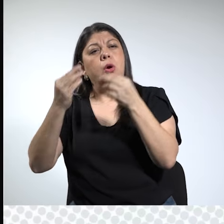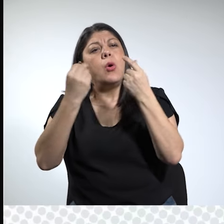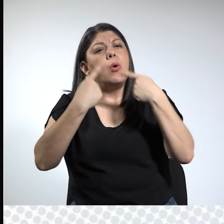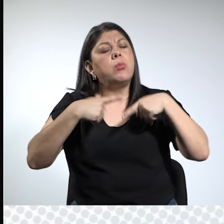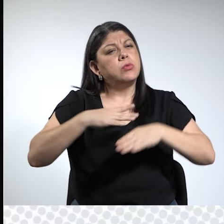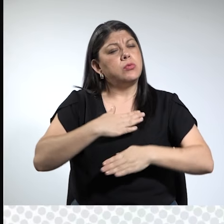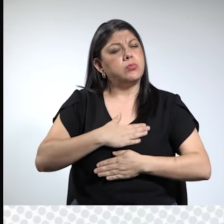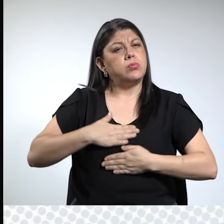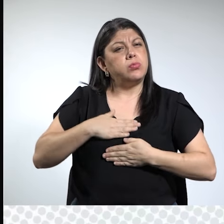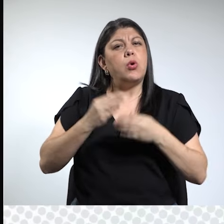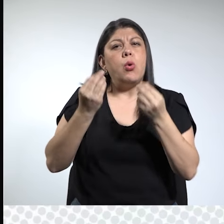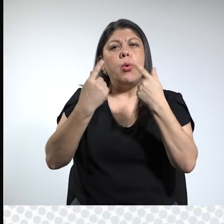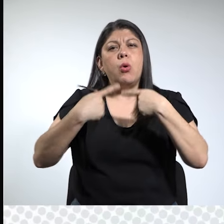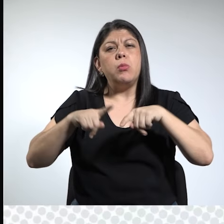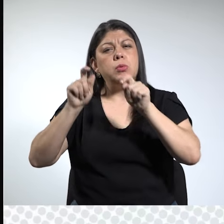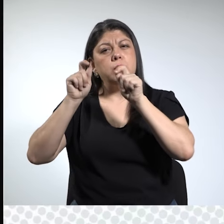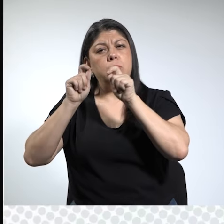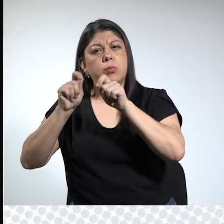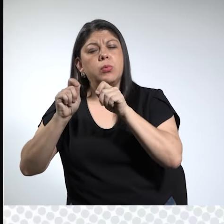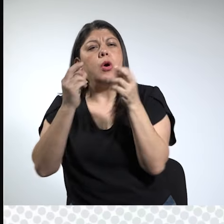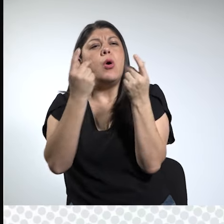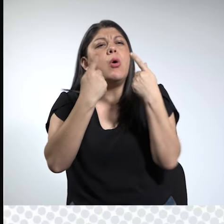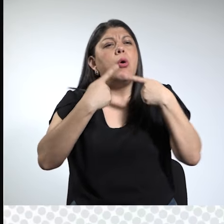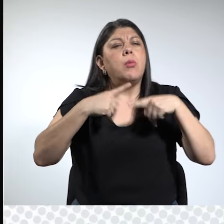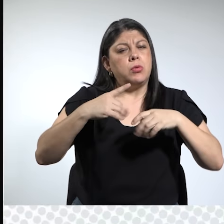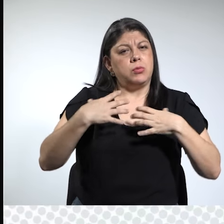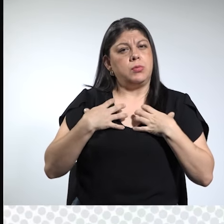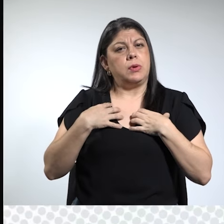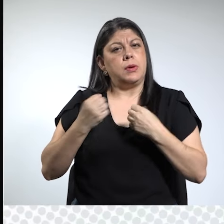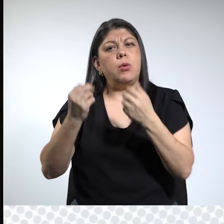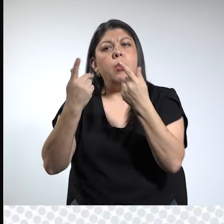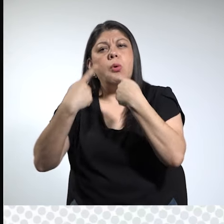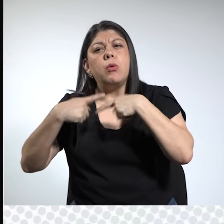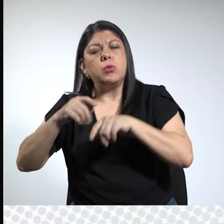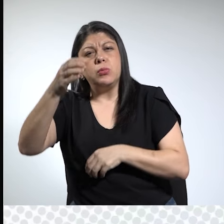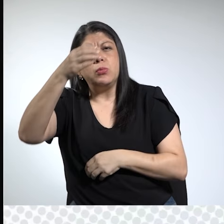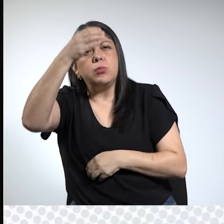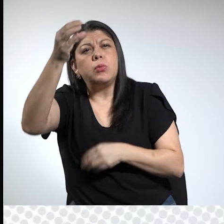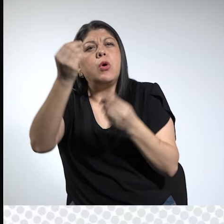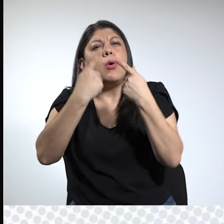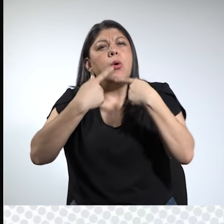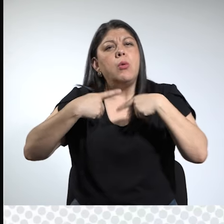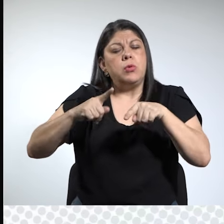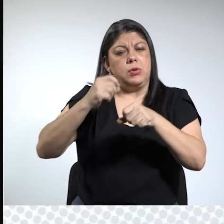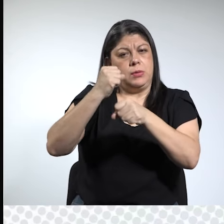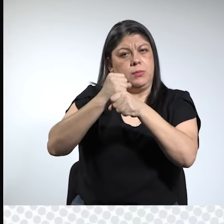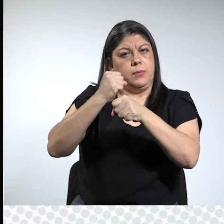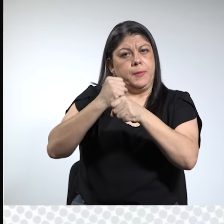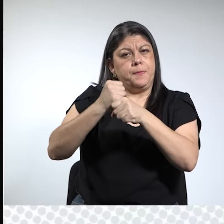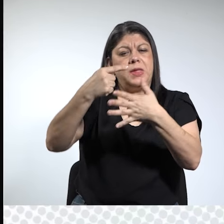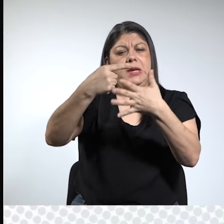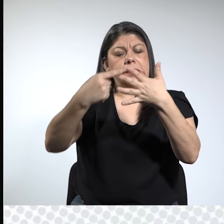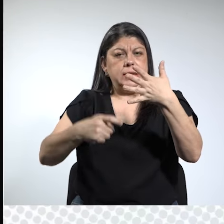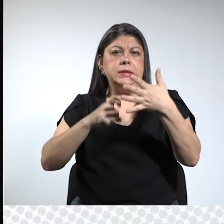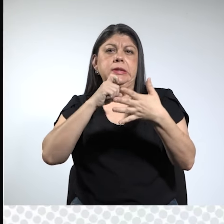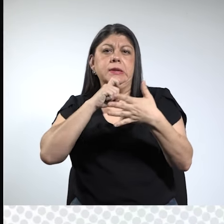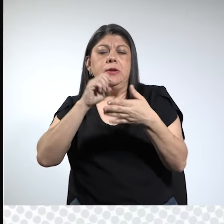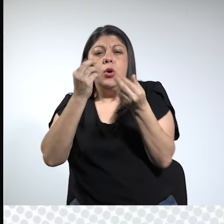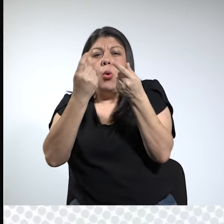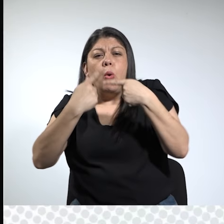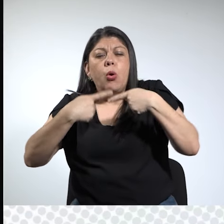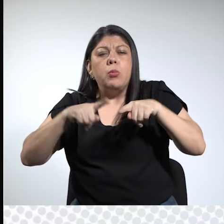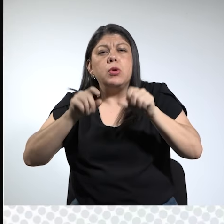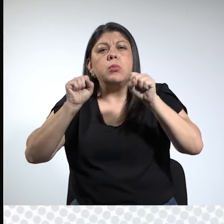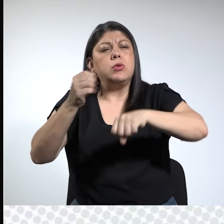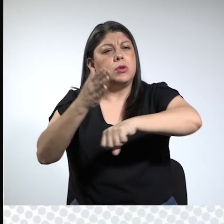Oportunidades recreativas, oportunidades educativas, oportunidades de salud, oportunidades culturales, oportunidades de empleo, oportunidades de